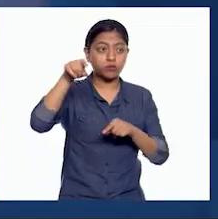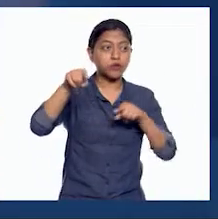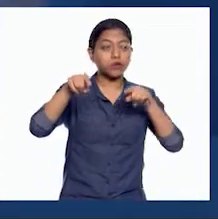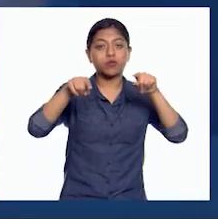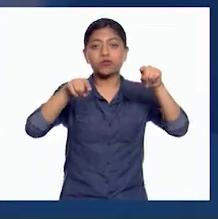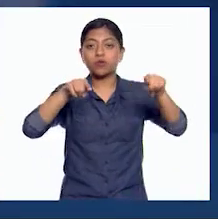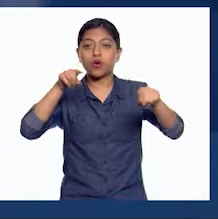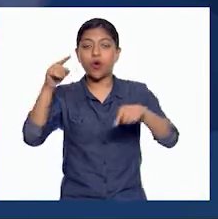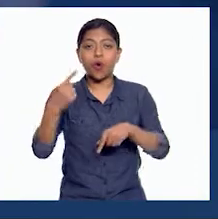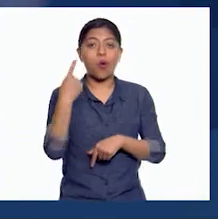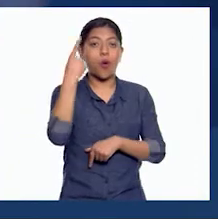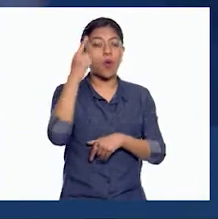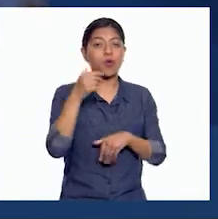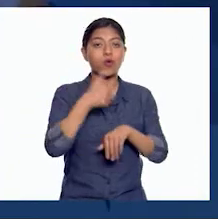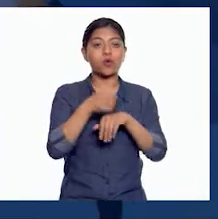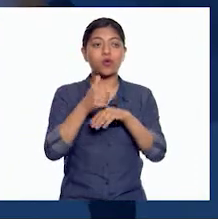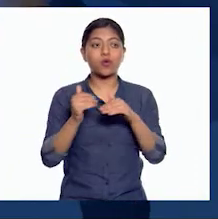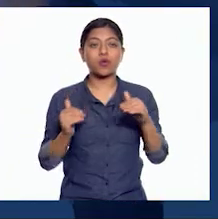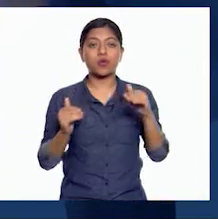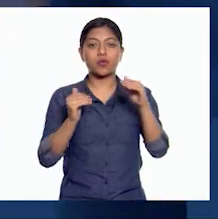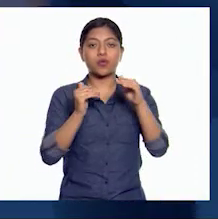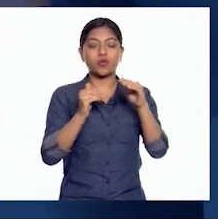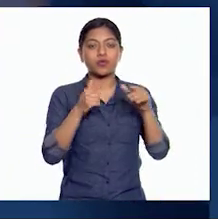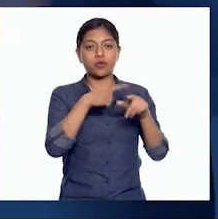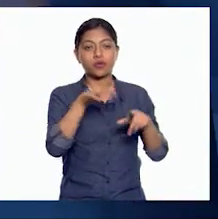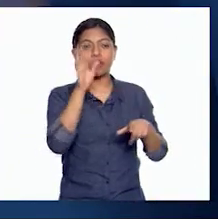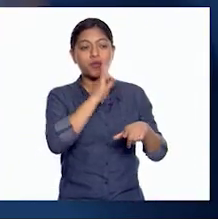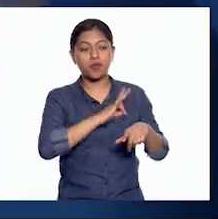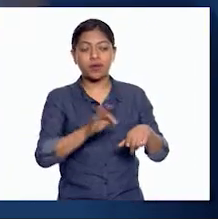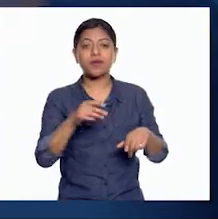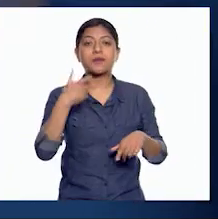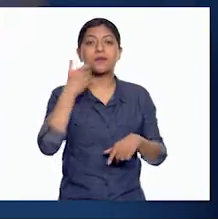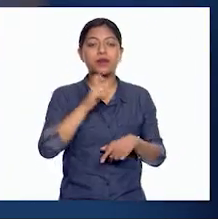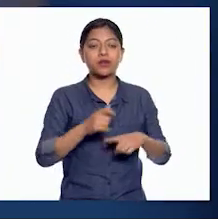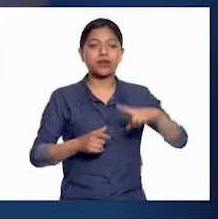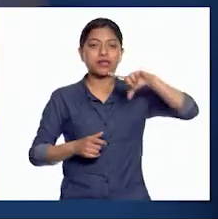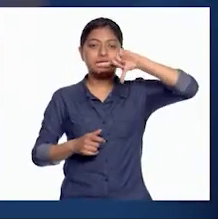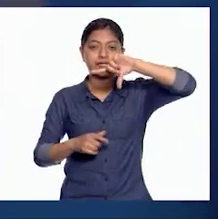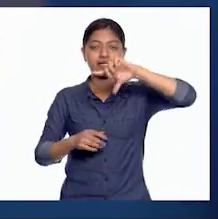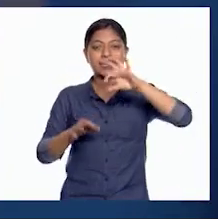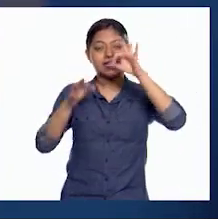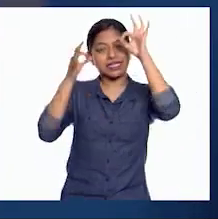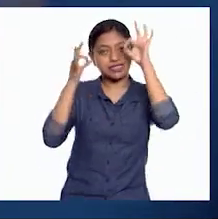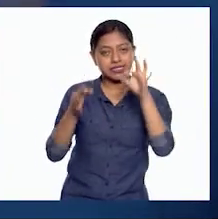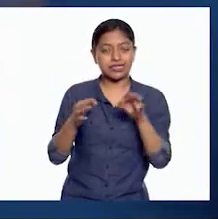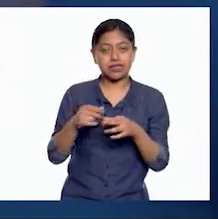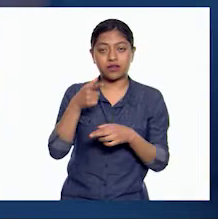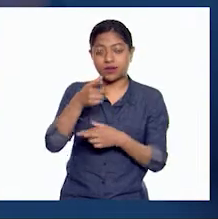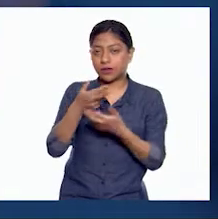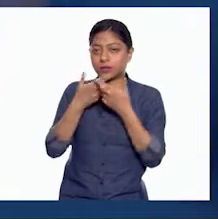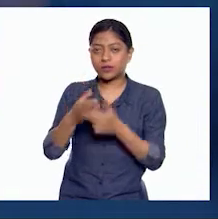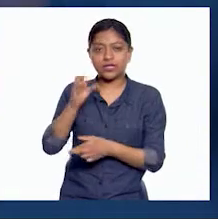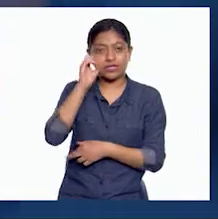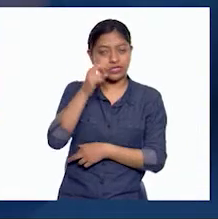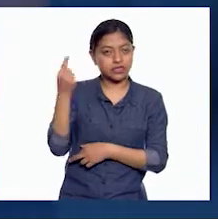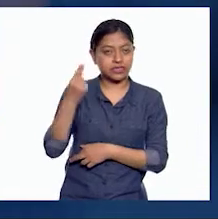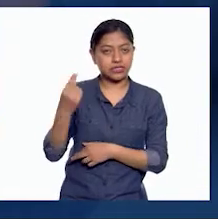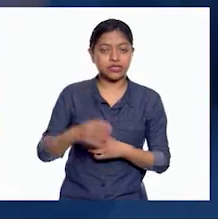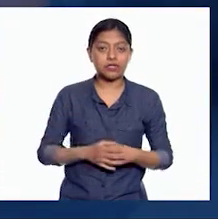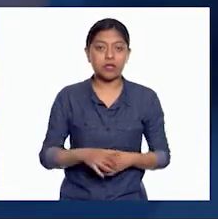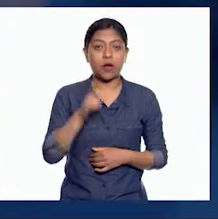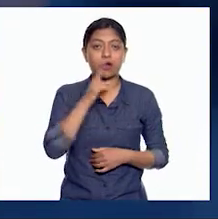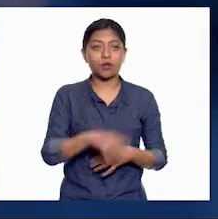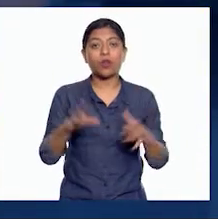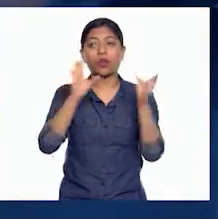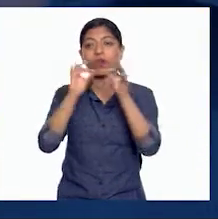podrá ser una cantidad que lo divida exactamente. Jugadores no pueden hablar hasta el momento en que se abre la